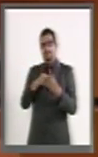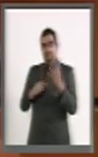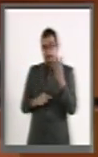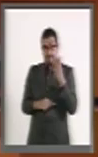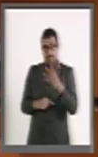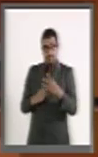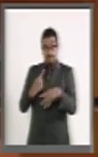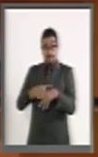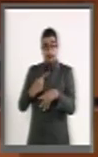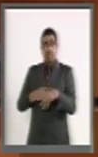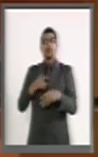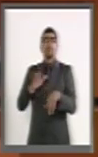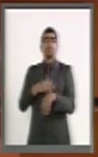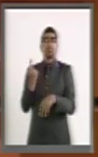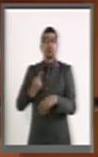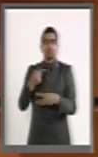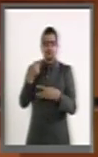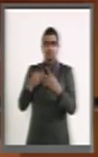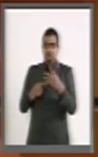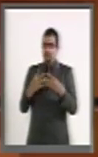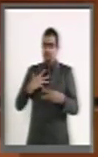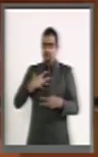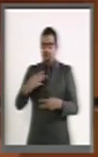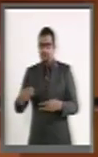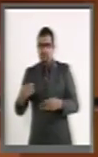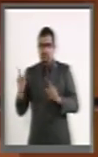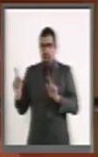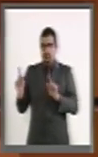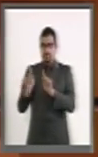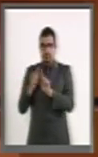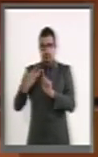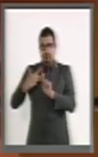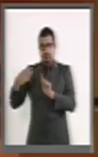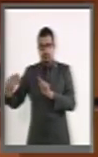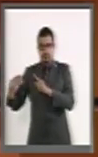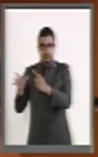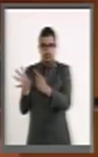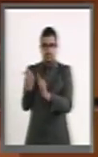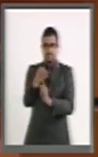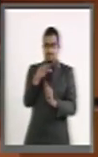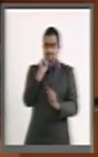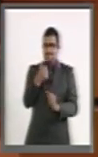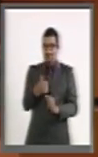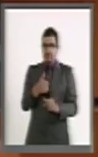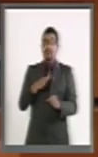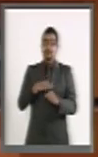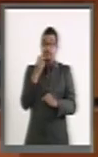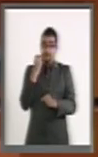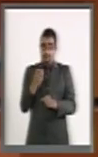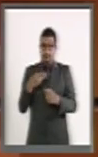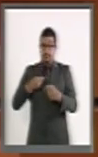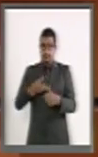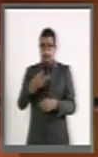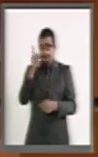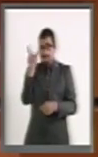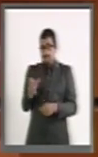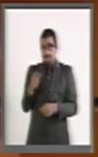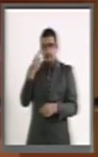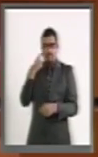así porque estas no se transmiten de persona a persona y se caracterizan